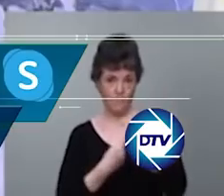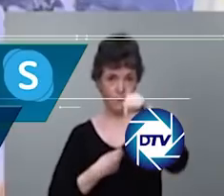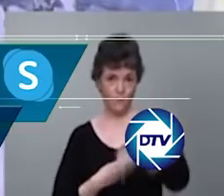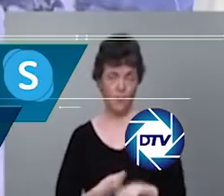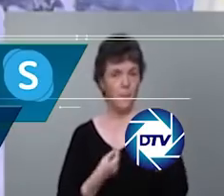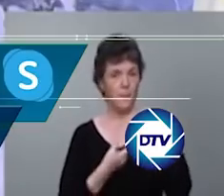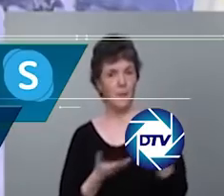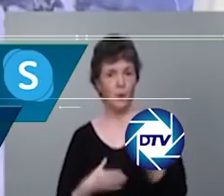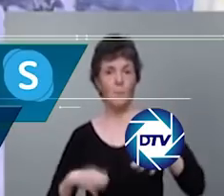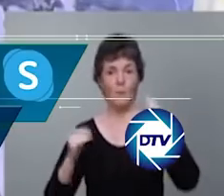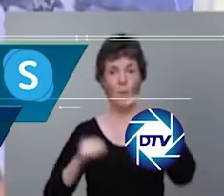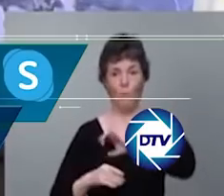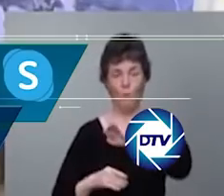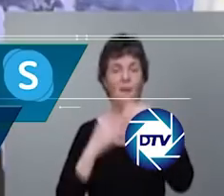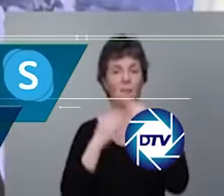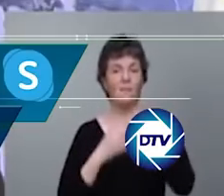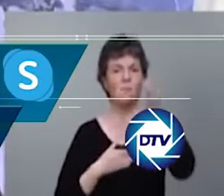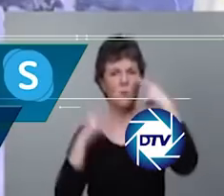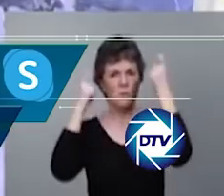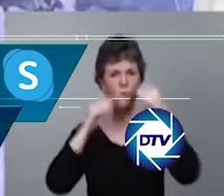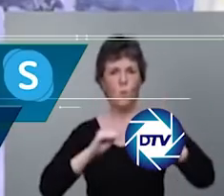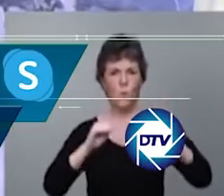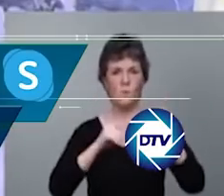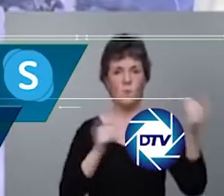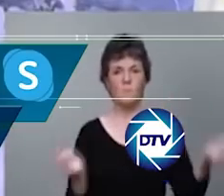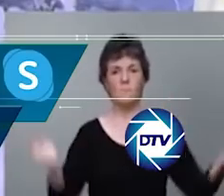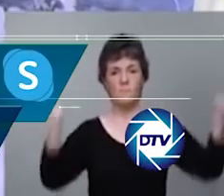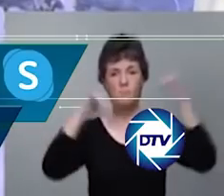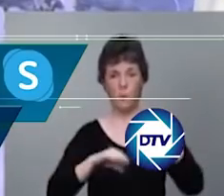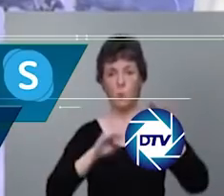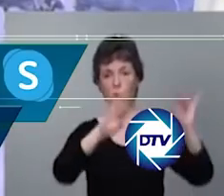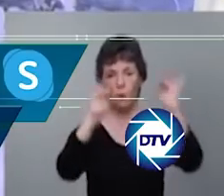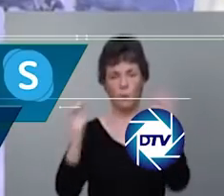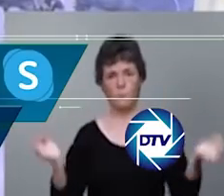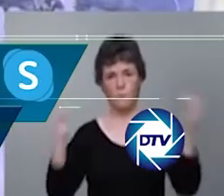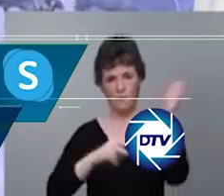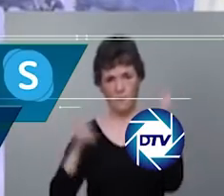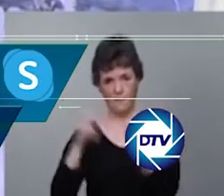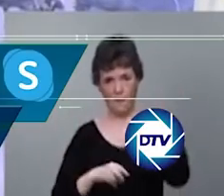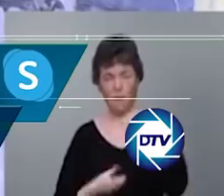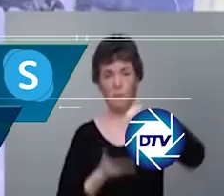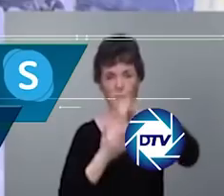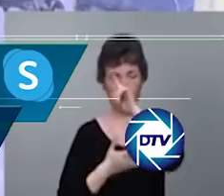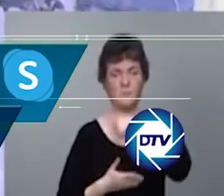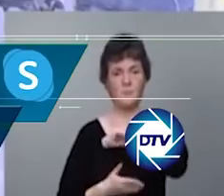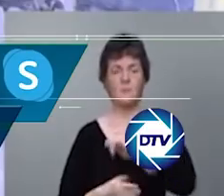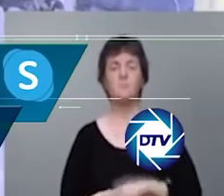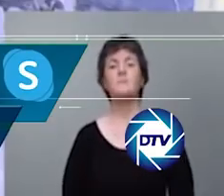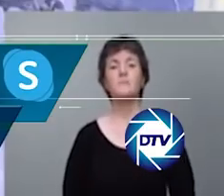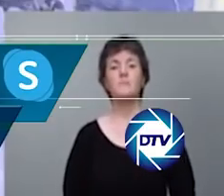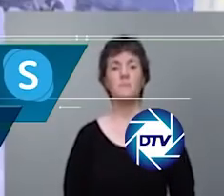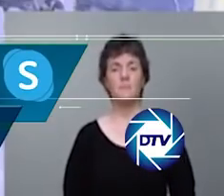las cosas que haréis. No nos habéis helado la sangre. Vamos, a los demócratas, a los, digamos, da igual que